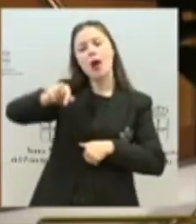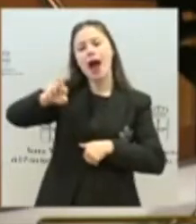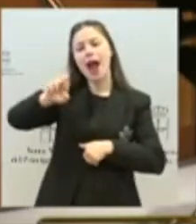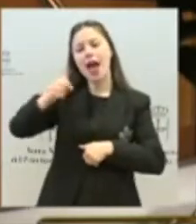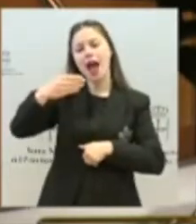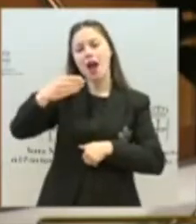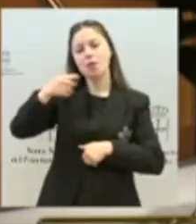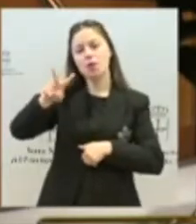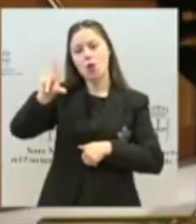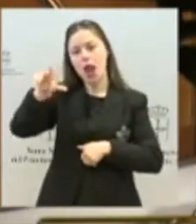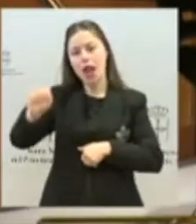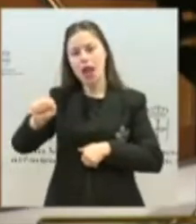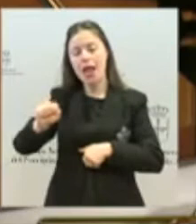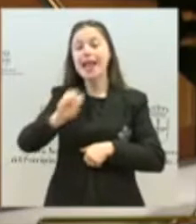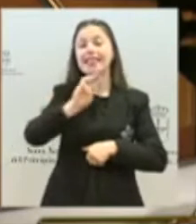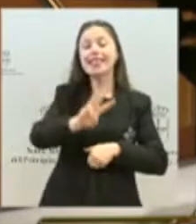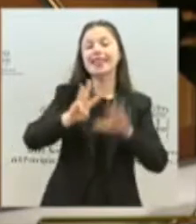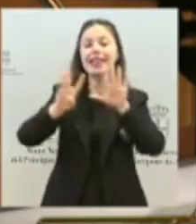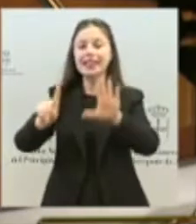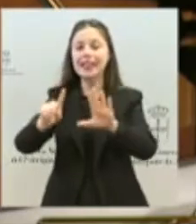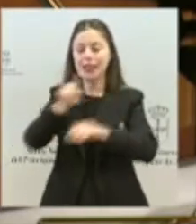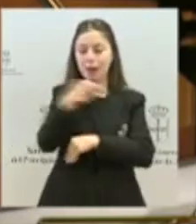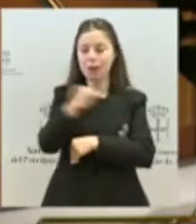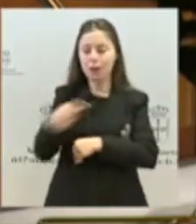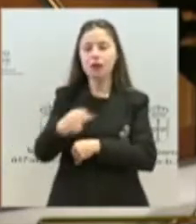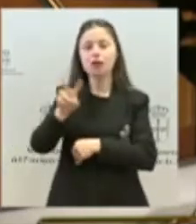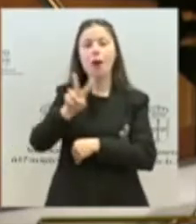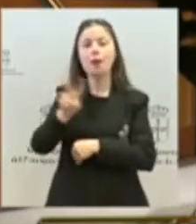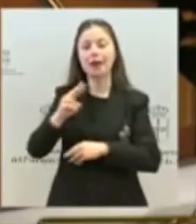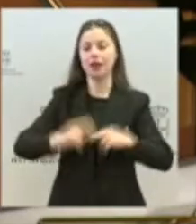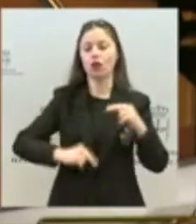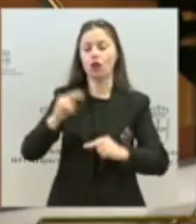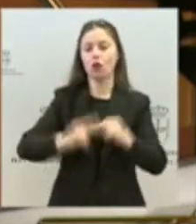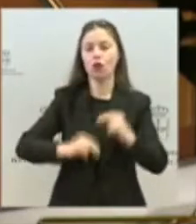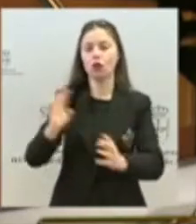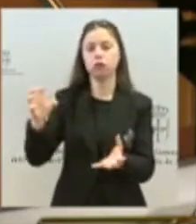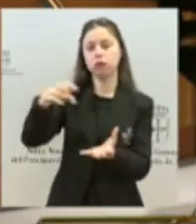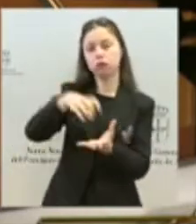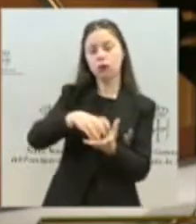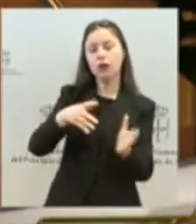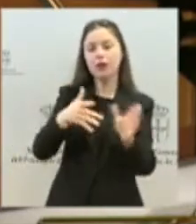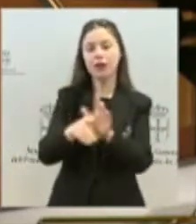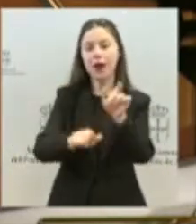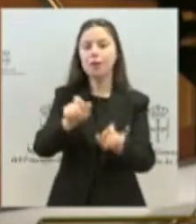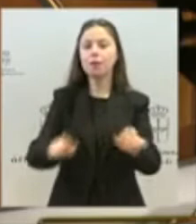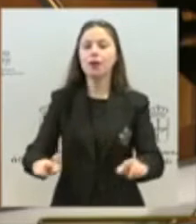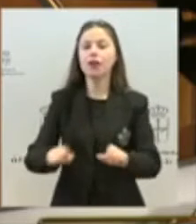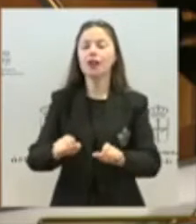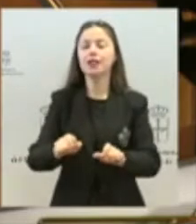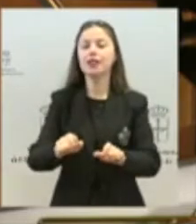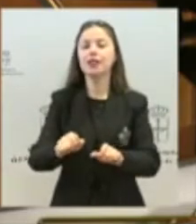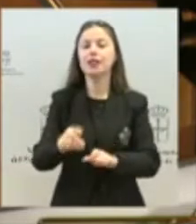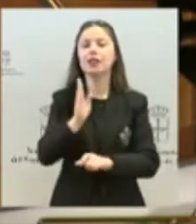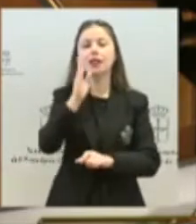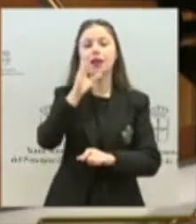promoción pública que Vipasa está construyendo y en las que reubicará a las personas residentes afectadas por los daños estructurales que sufrieron los